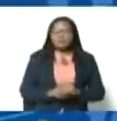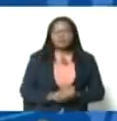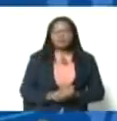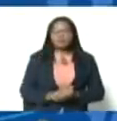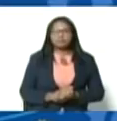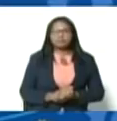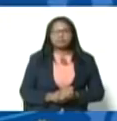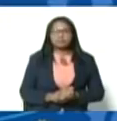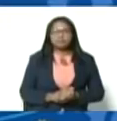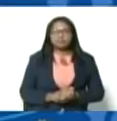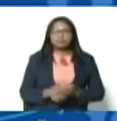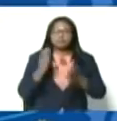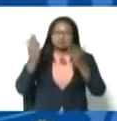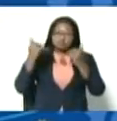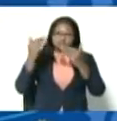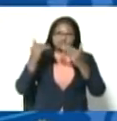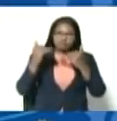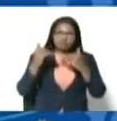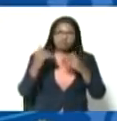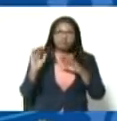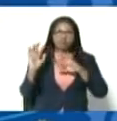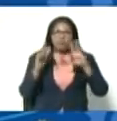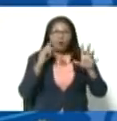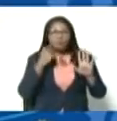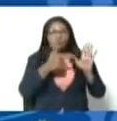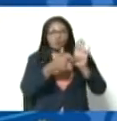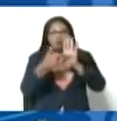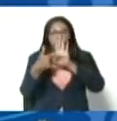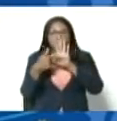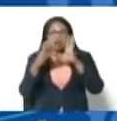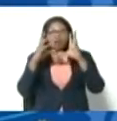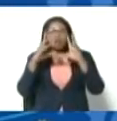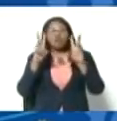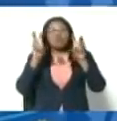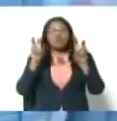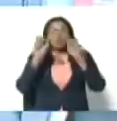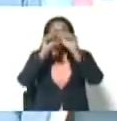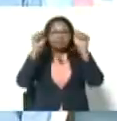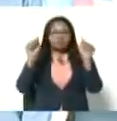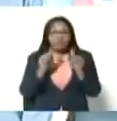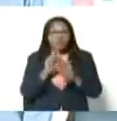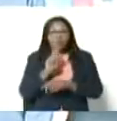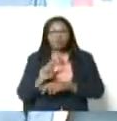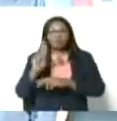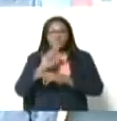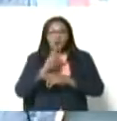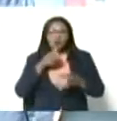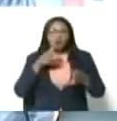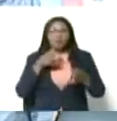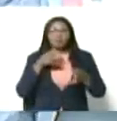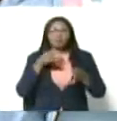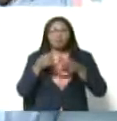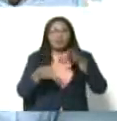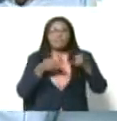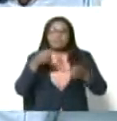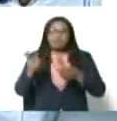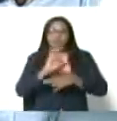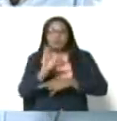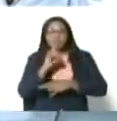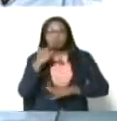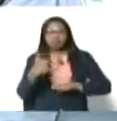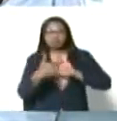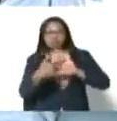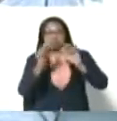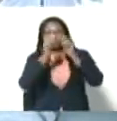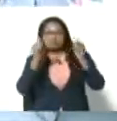gobernante, vénganse para acá. Vamos a mostrar el nuevo sistema. Atención a los usuarios del Metro de Caracas. Vamos a mostrar el